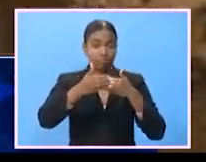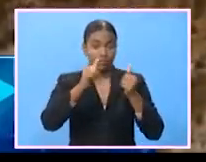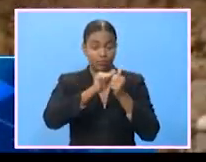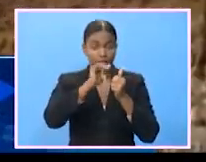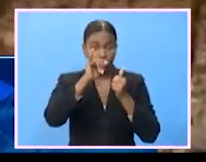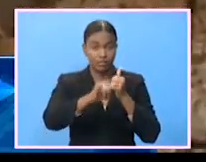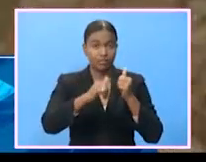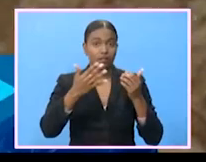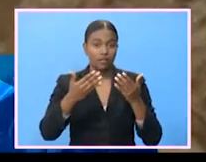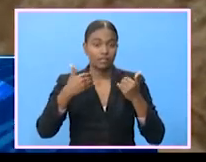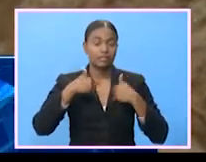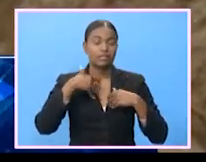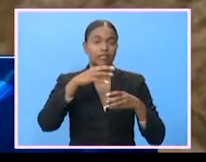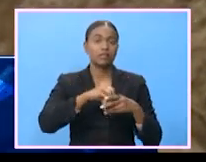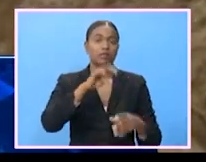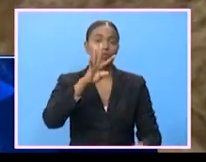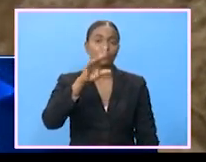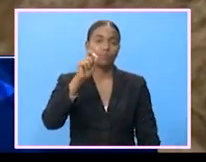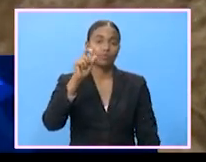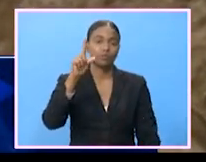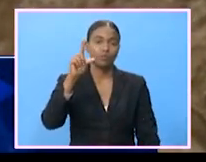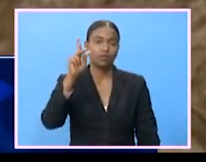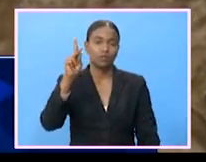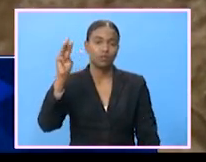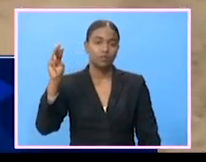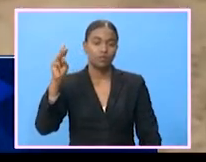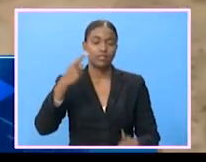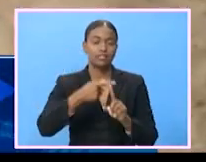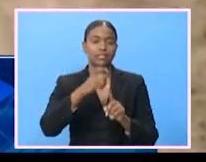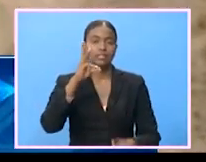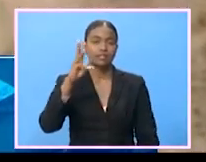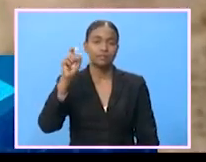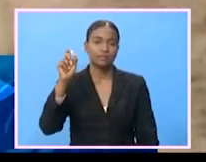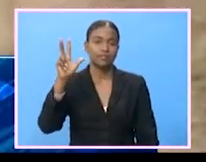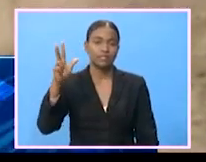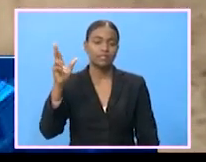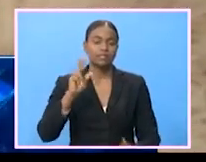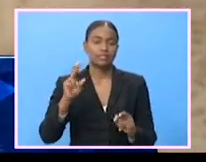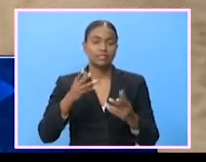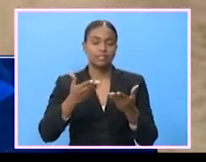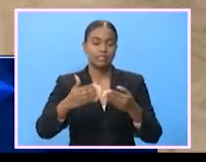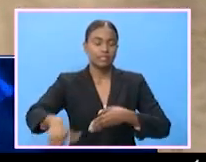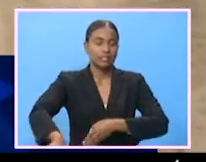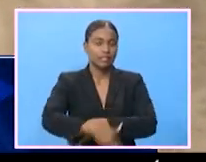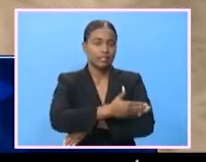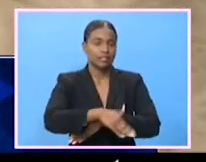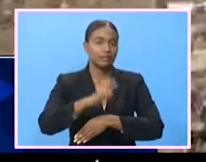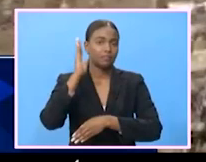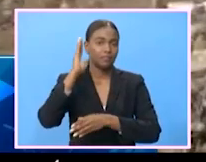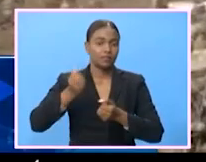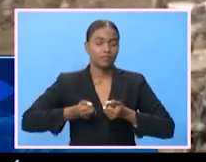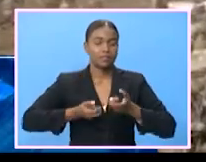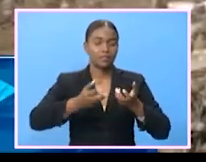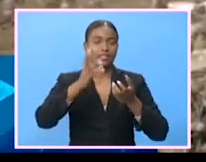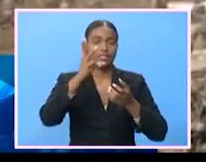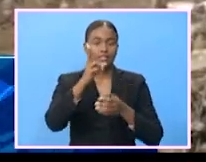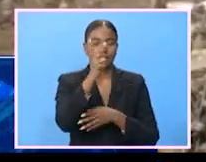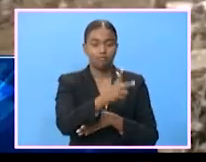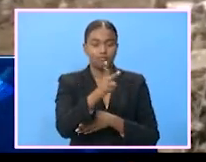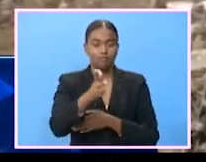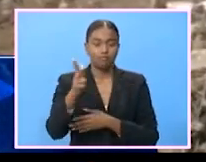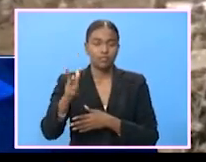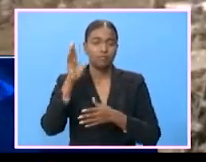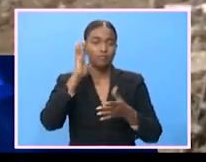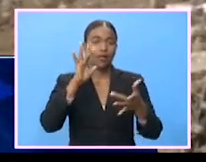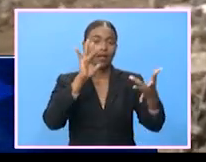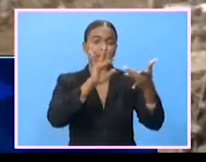obra abarcan 4.1 kilómetros de los 6.3 que tendrá esta carretera, que estará dotada de 6 carriles y comunicará